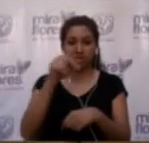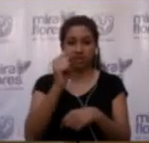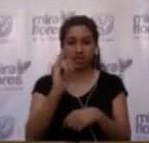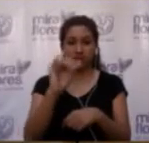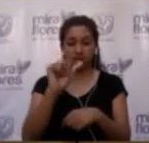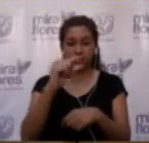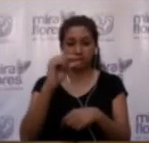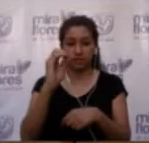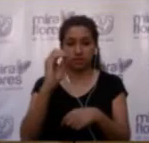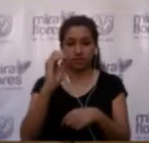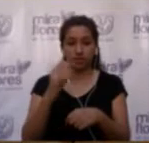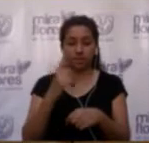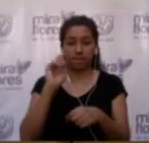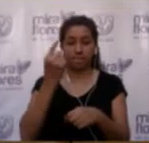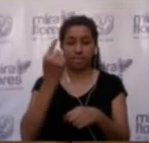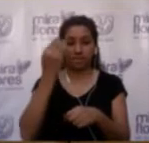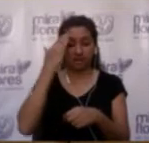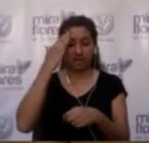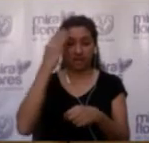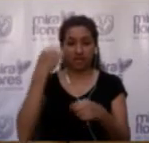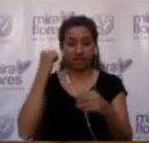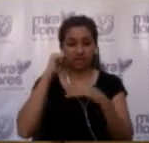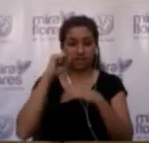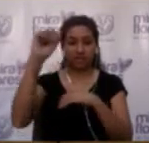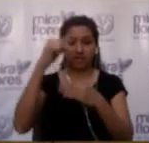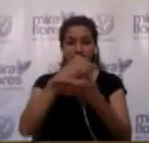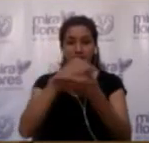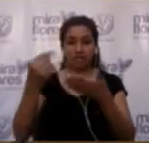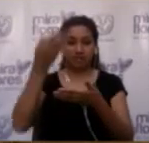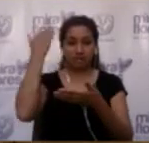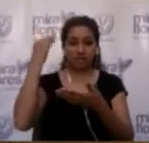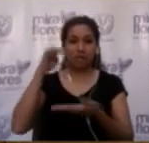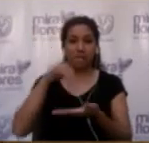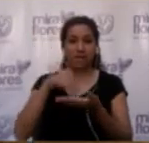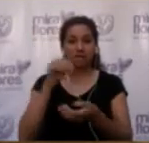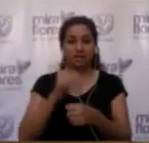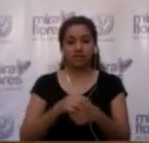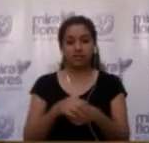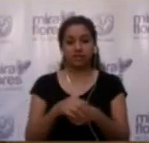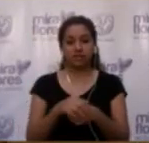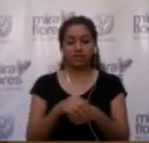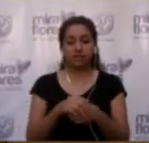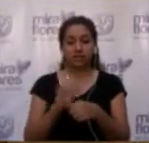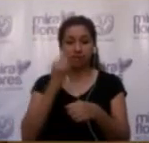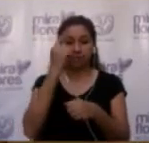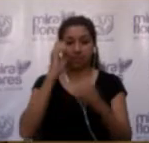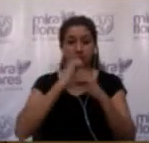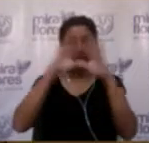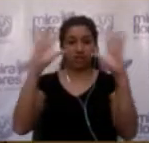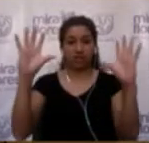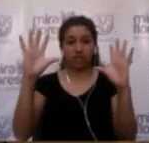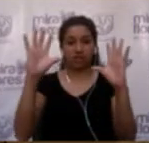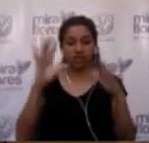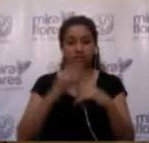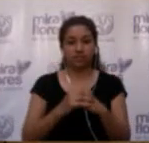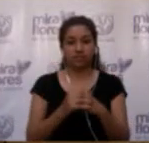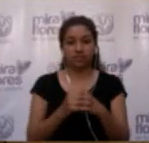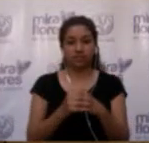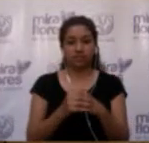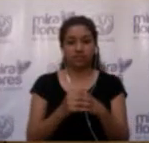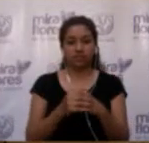Comento que el primer día de viaje, el martes de la semana pasada, ya el primer día de actividades, mejor dicho, estuvimos